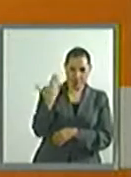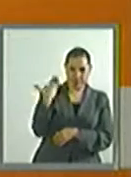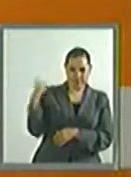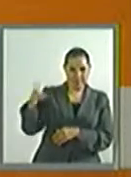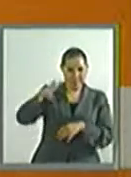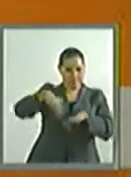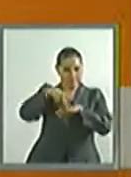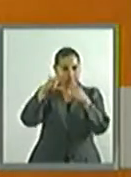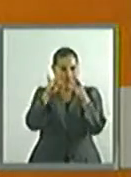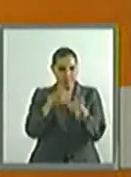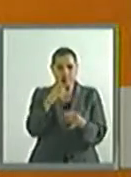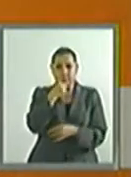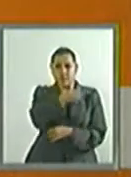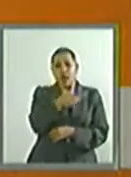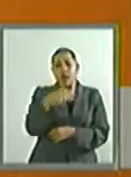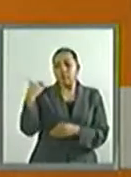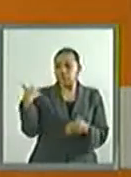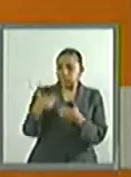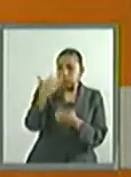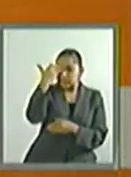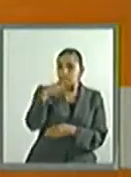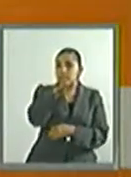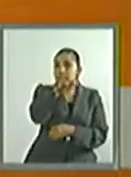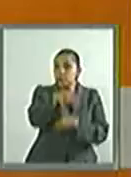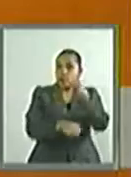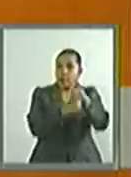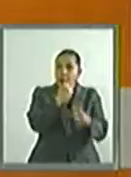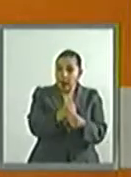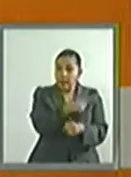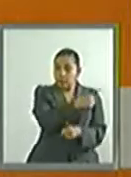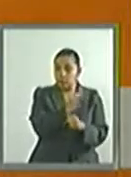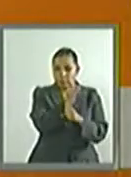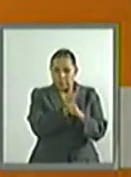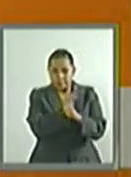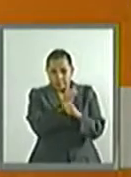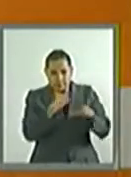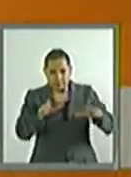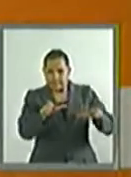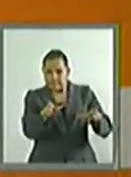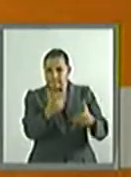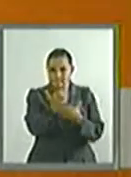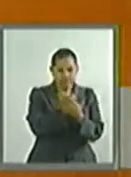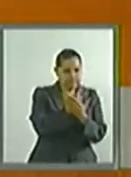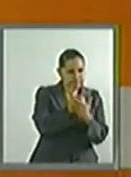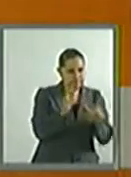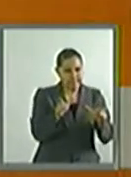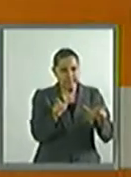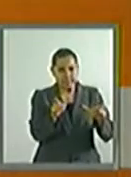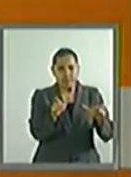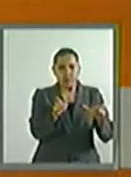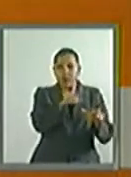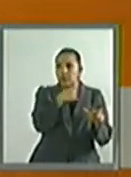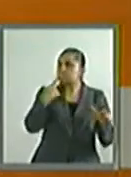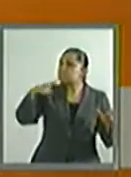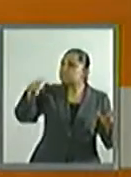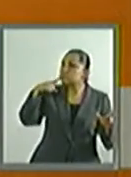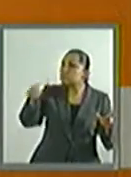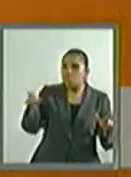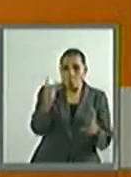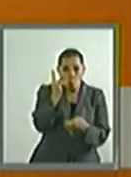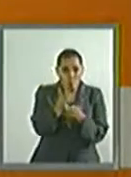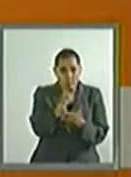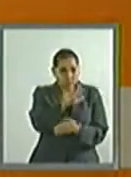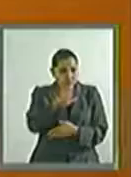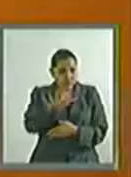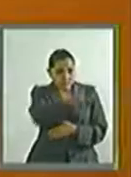la fiscalización y tan solo existen 19 consignaciones de funcionarios públicos en contraste